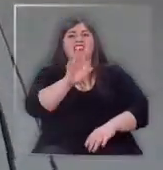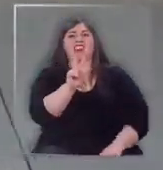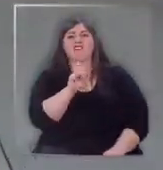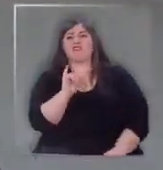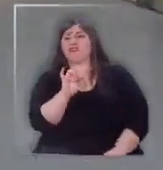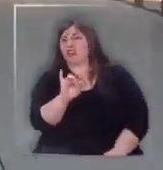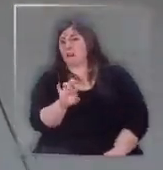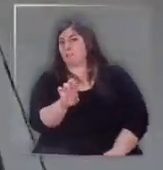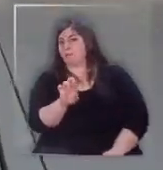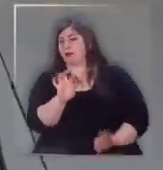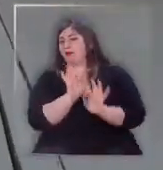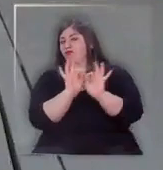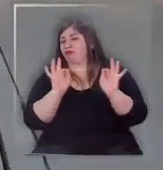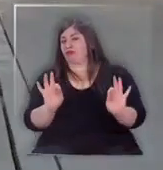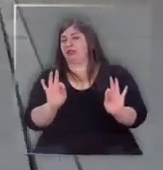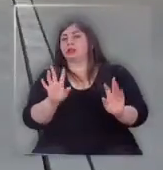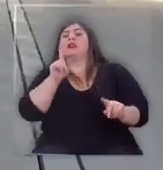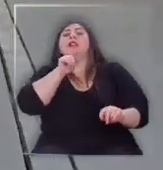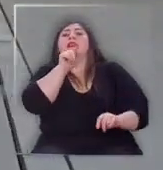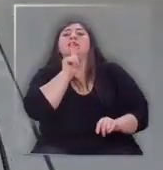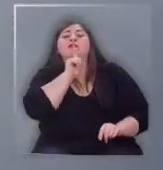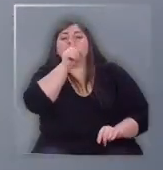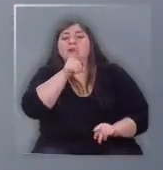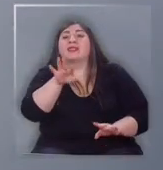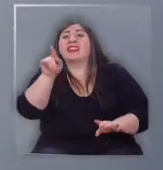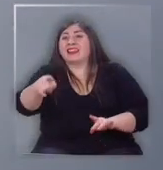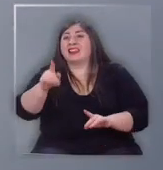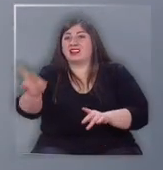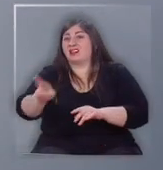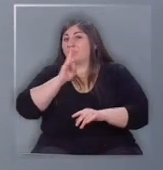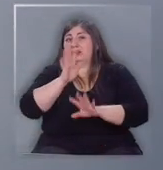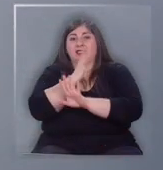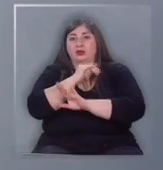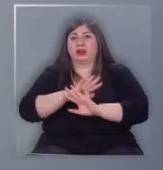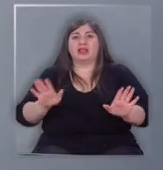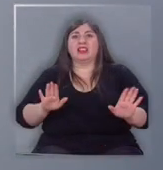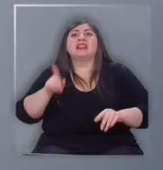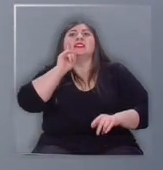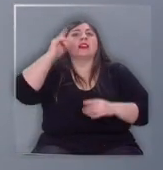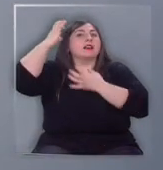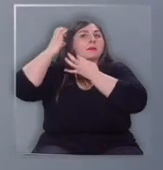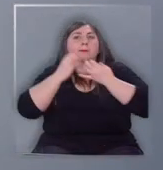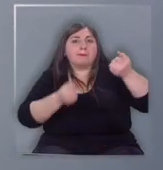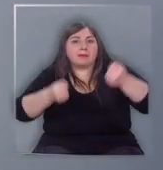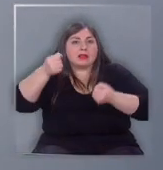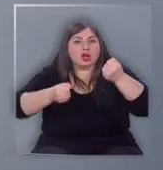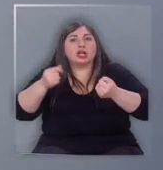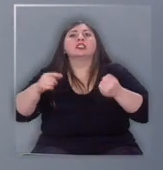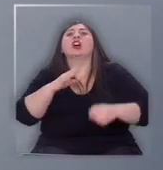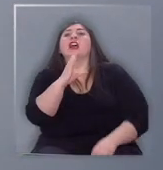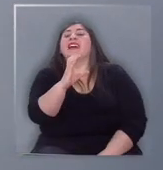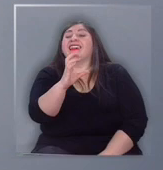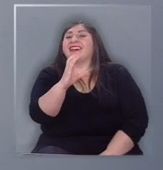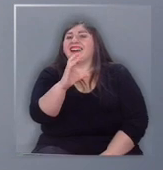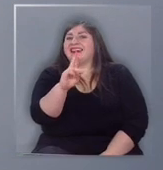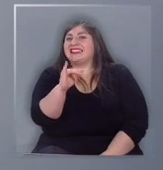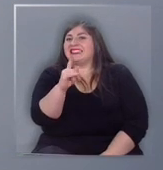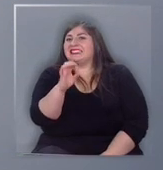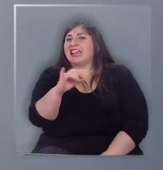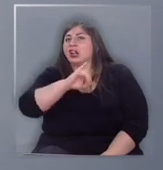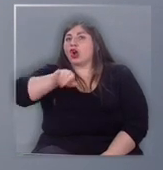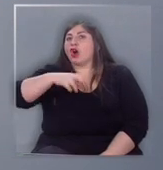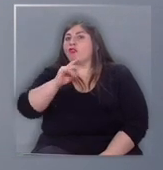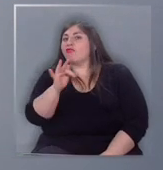y no quisieron darnos una respuesta. El piloto a cargo de este vuelo comercial fue Cristian Cofré Tromer, ex oficial